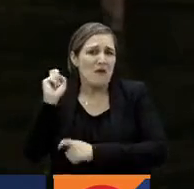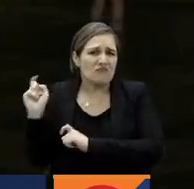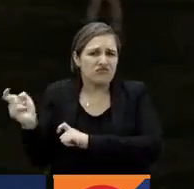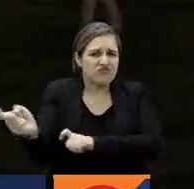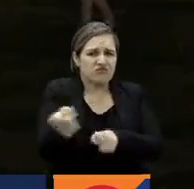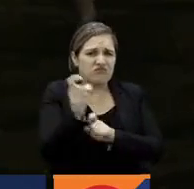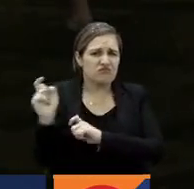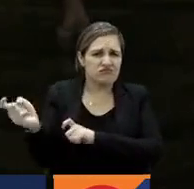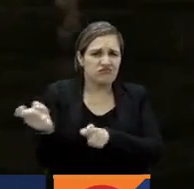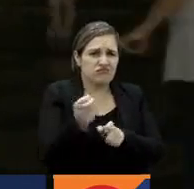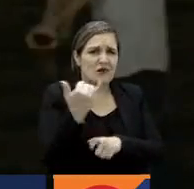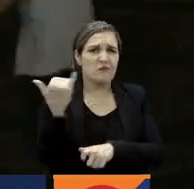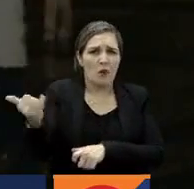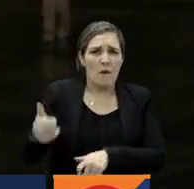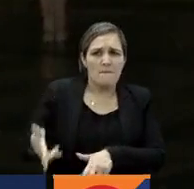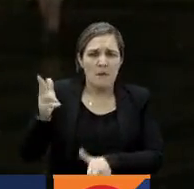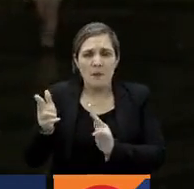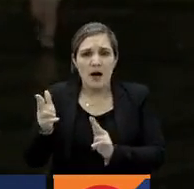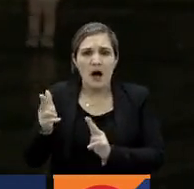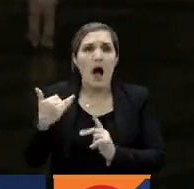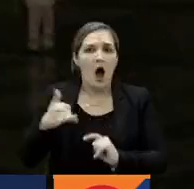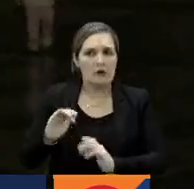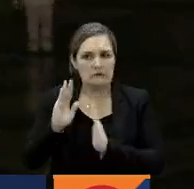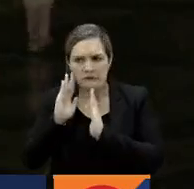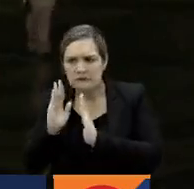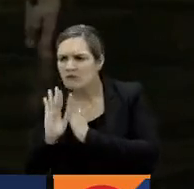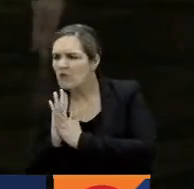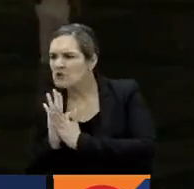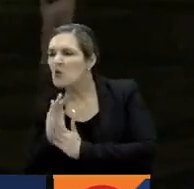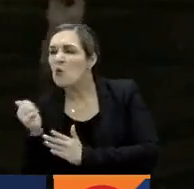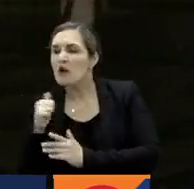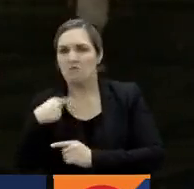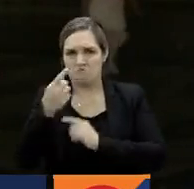Nosotros, por supuesto, vamos a estar muy atentos al desarrollo de esta información.